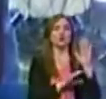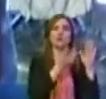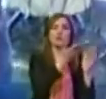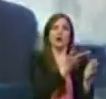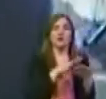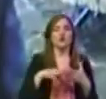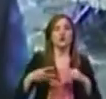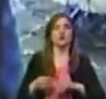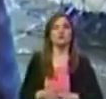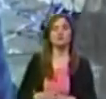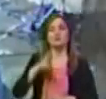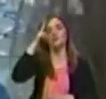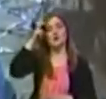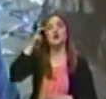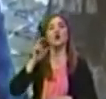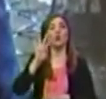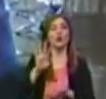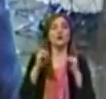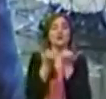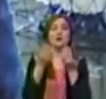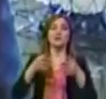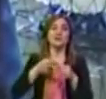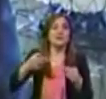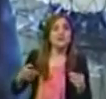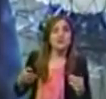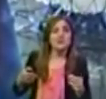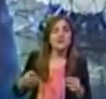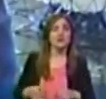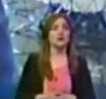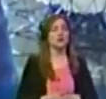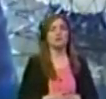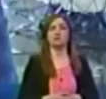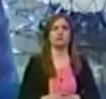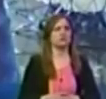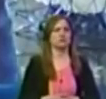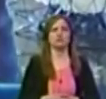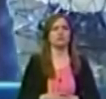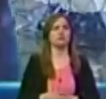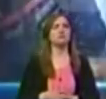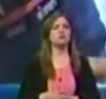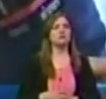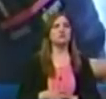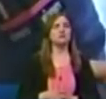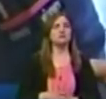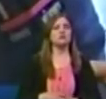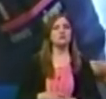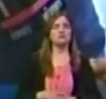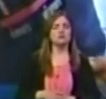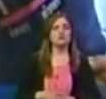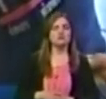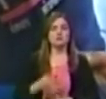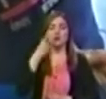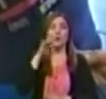salida. ¿Eso quiere decir que Creo se quedó sin cuatro asambleístas ya? No, eso no ha habido. Eso no ha habido. Ustedes verán